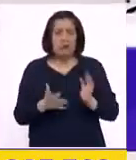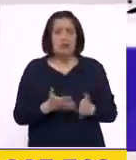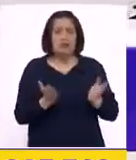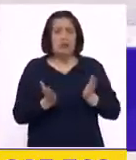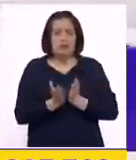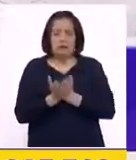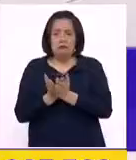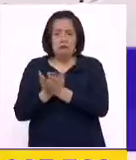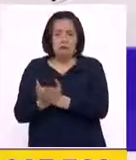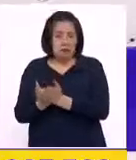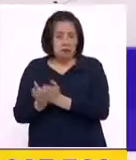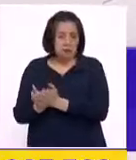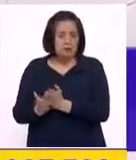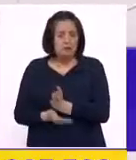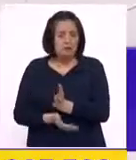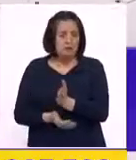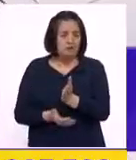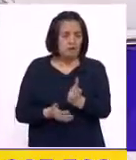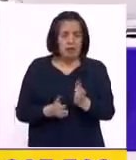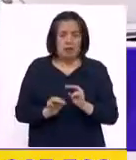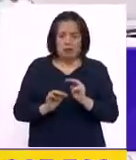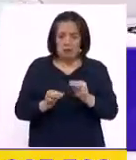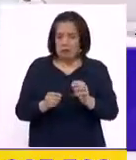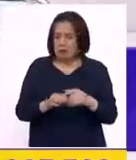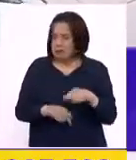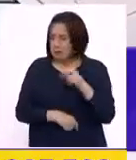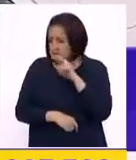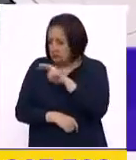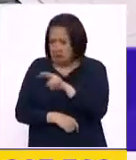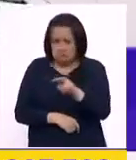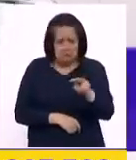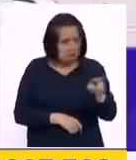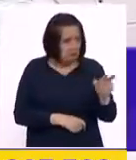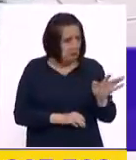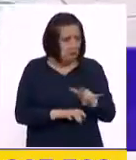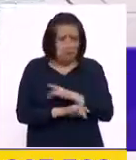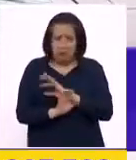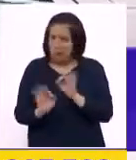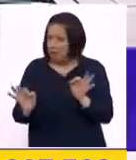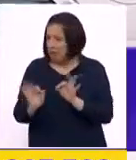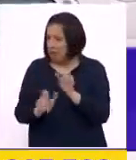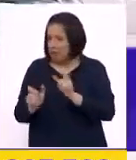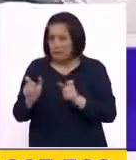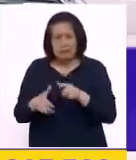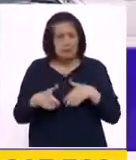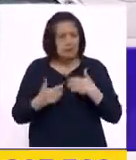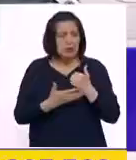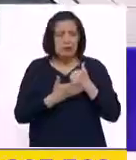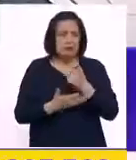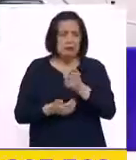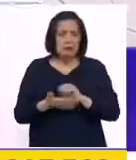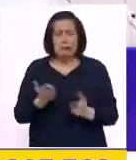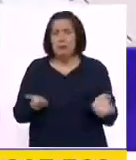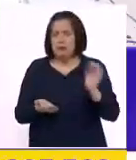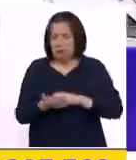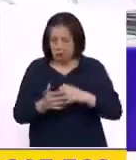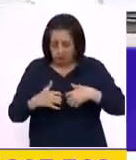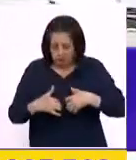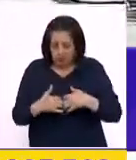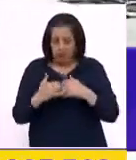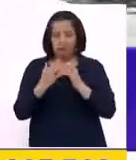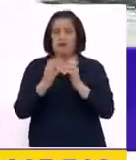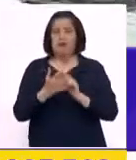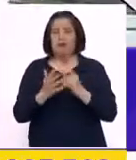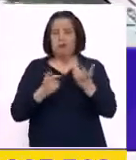San Martín y todo está completamente desolado. No hay personas quienes puedan ayudar justamente a reactivar el